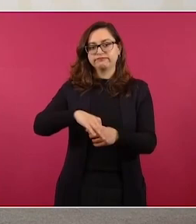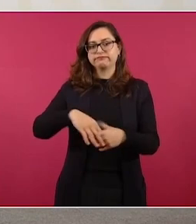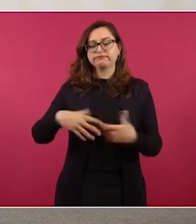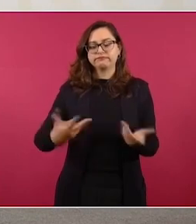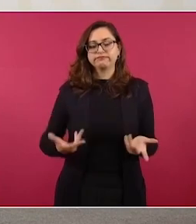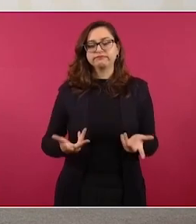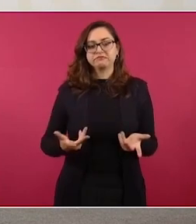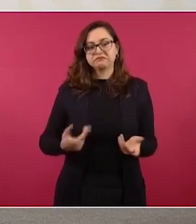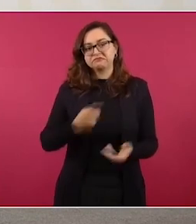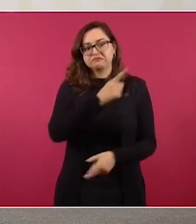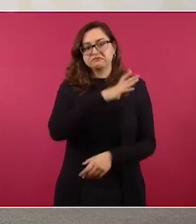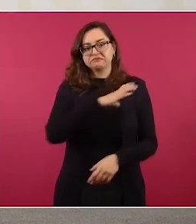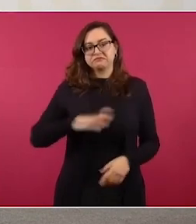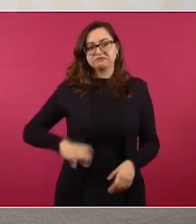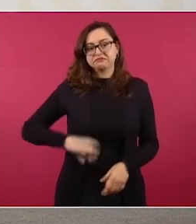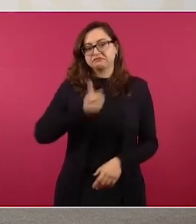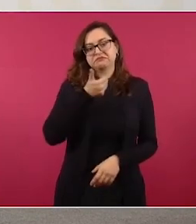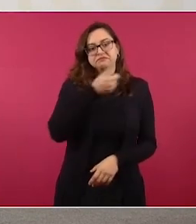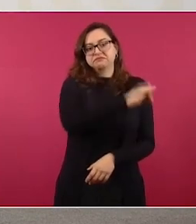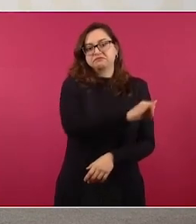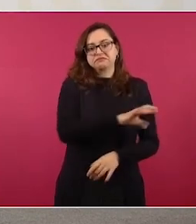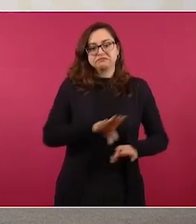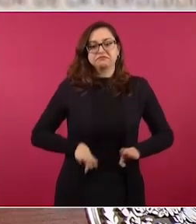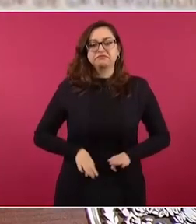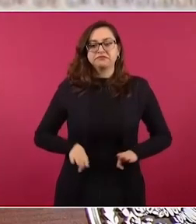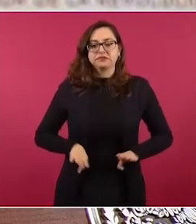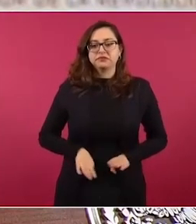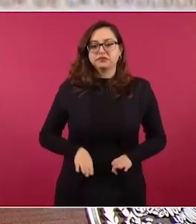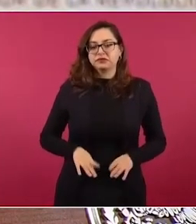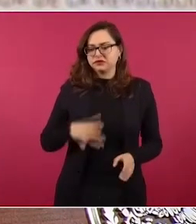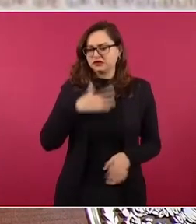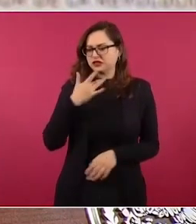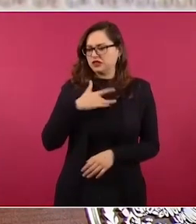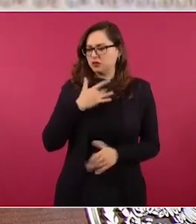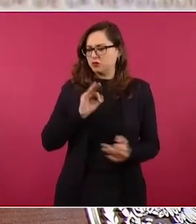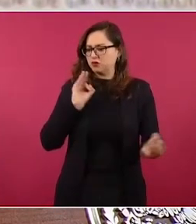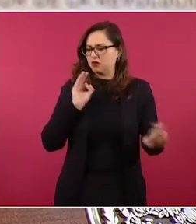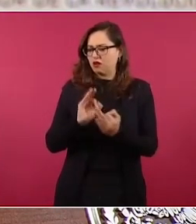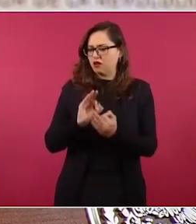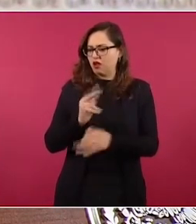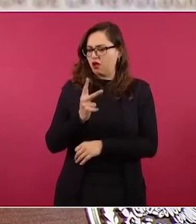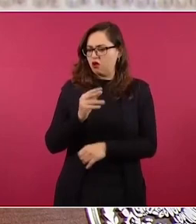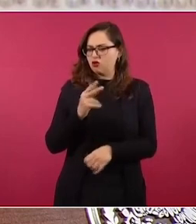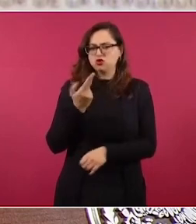son candidatos, creo que las elecciones son como el 8 de noviembre,